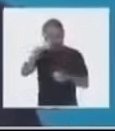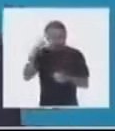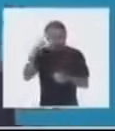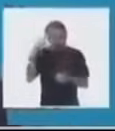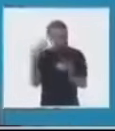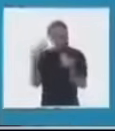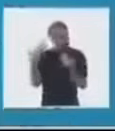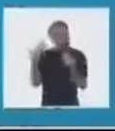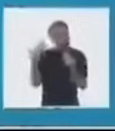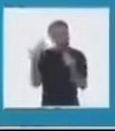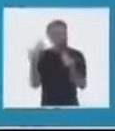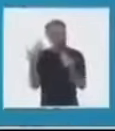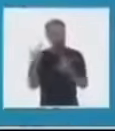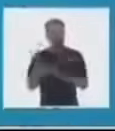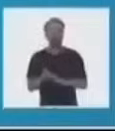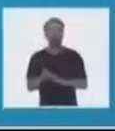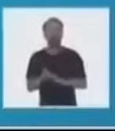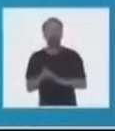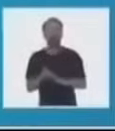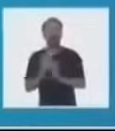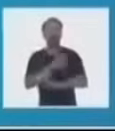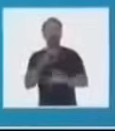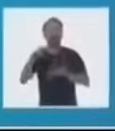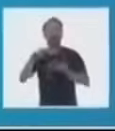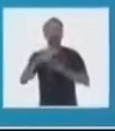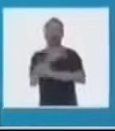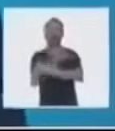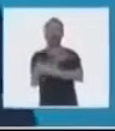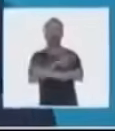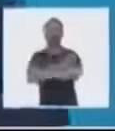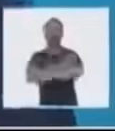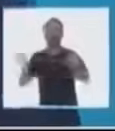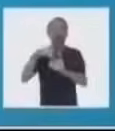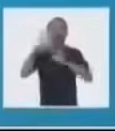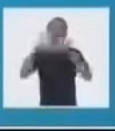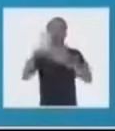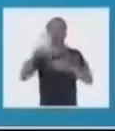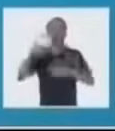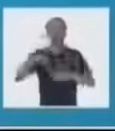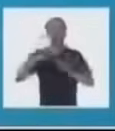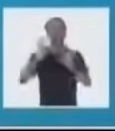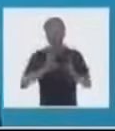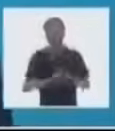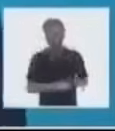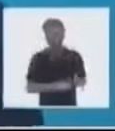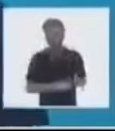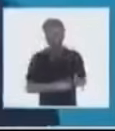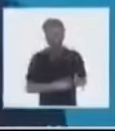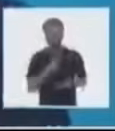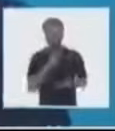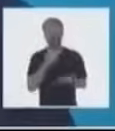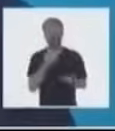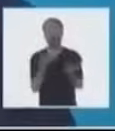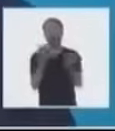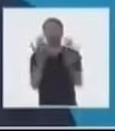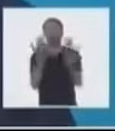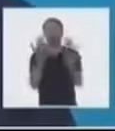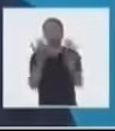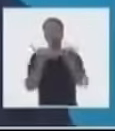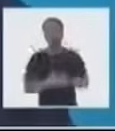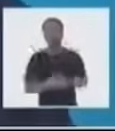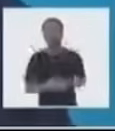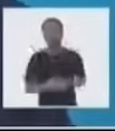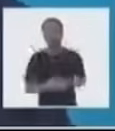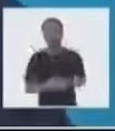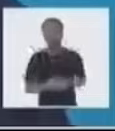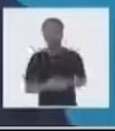caso de la UOCRA, que en realidad la realidad lo desmiente. La UOCRA primero tiene un tipo particular porque es un tipo de empleo especial, que es un